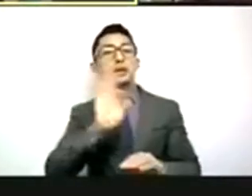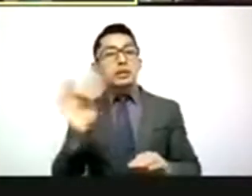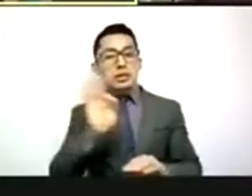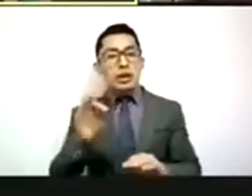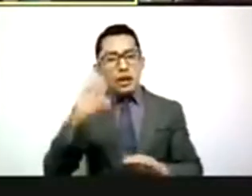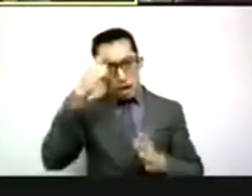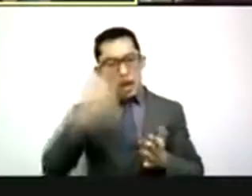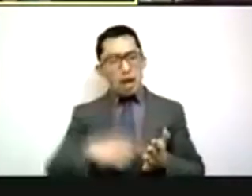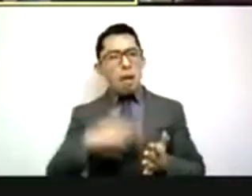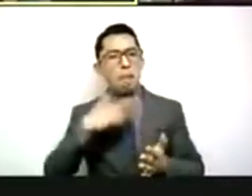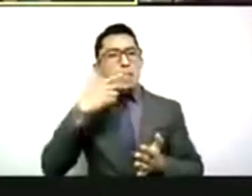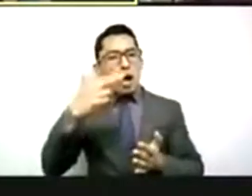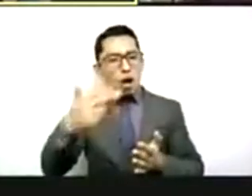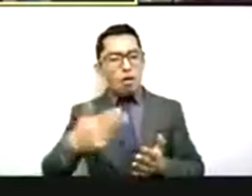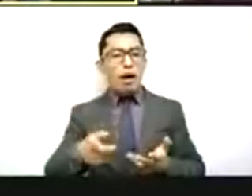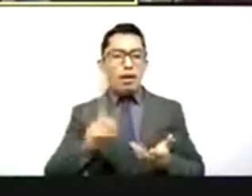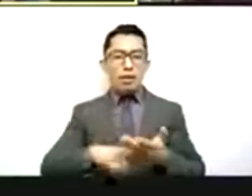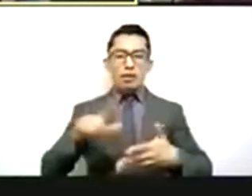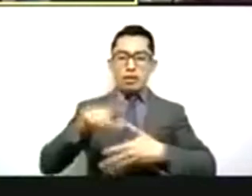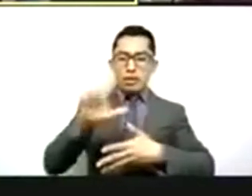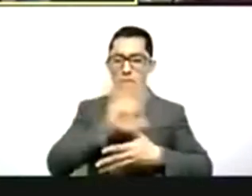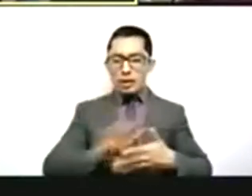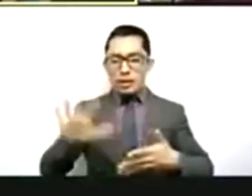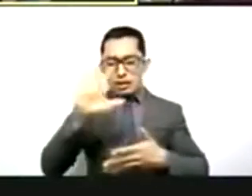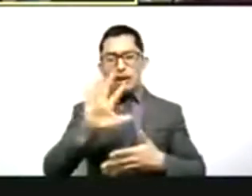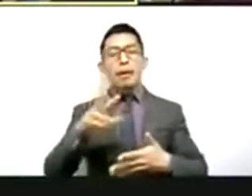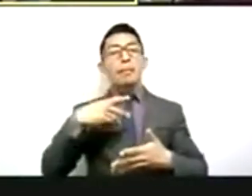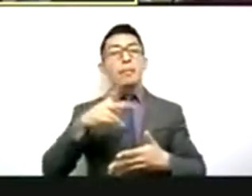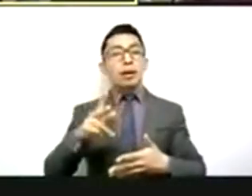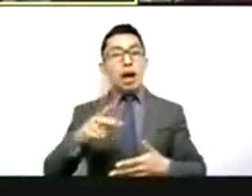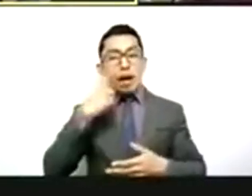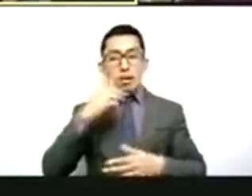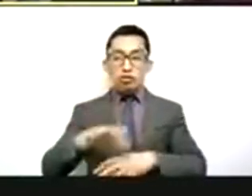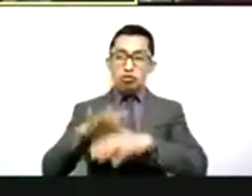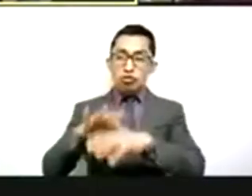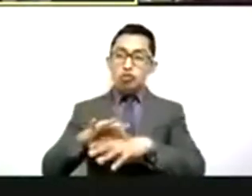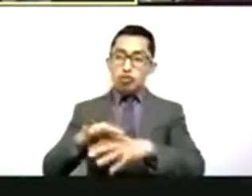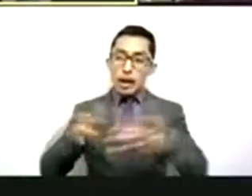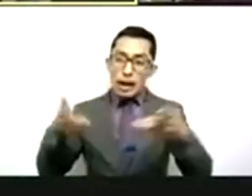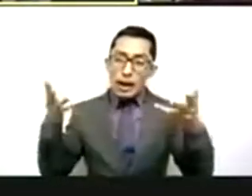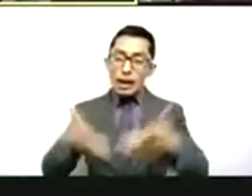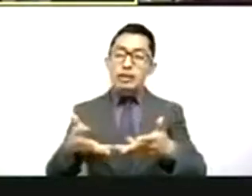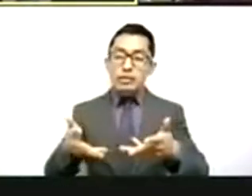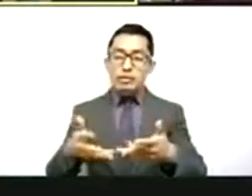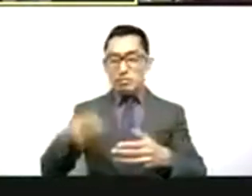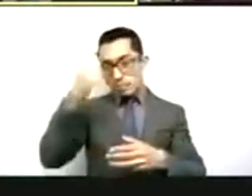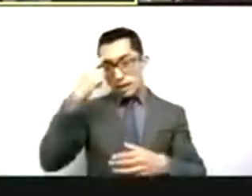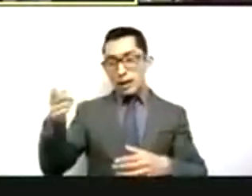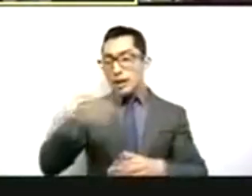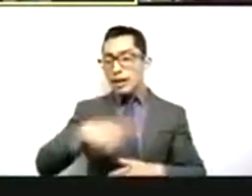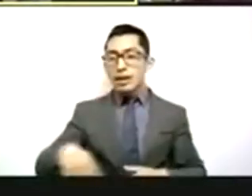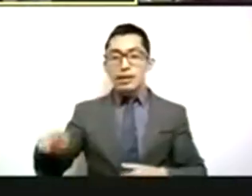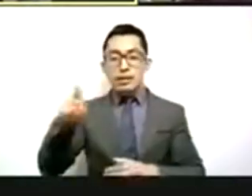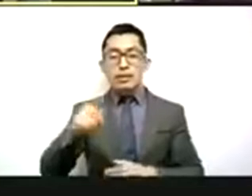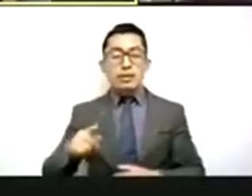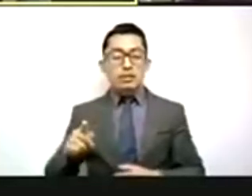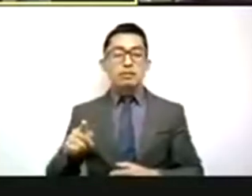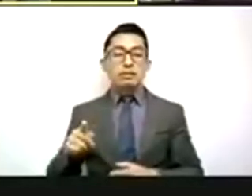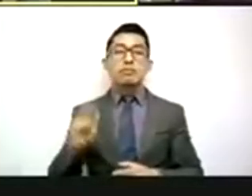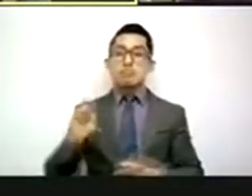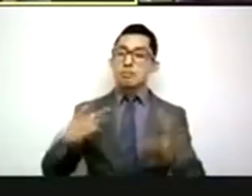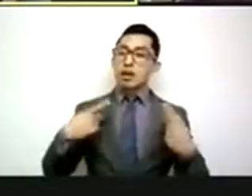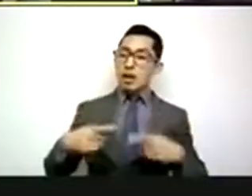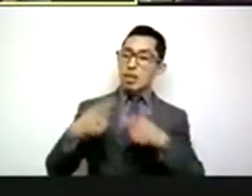avanzadas en América Latina, lo cierto es que las acciones tendientes a violentar a quien es diferente